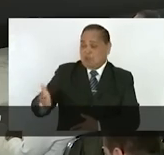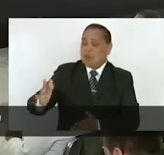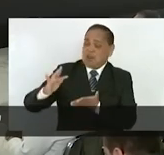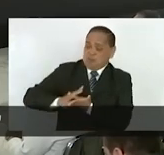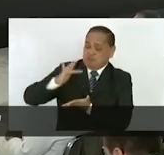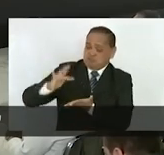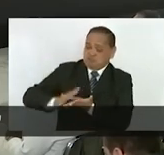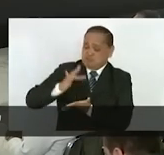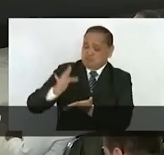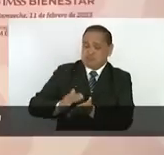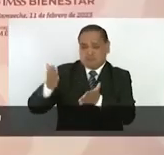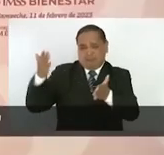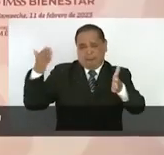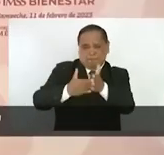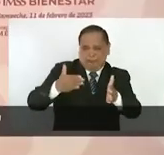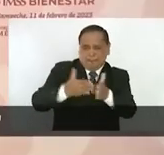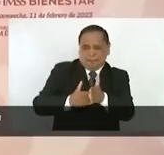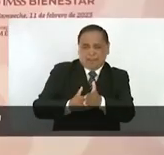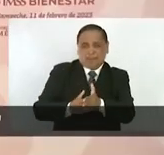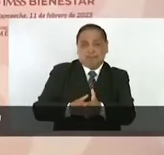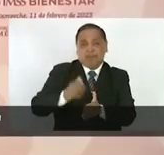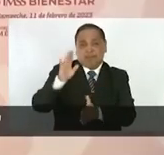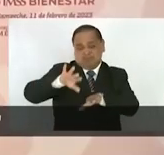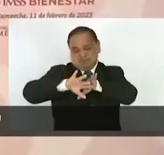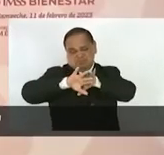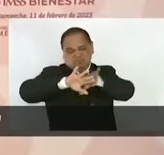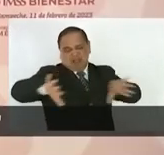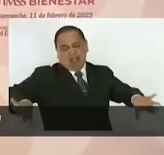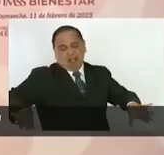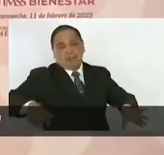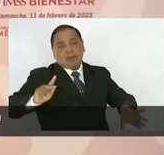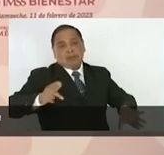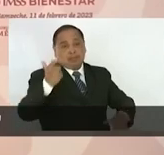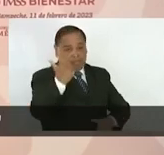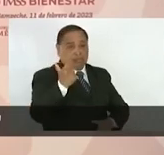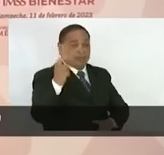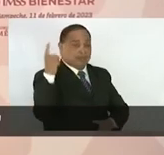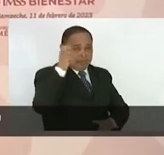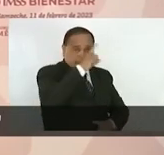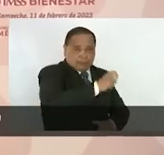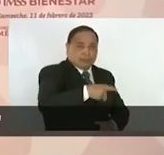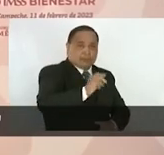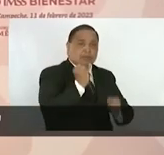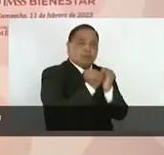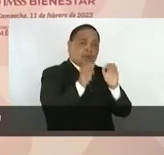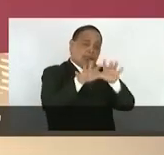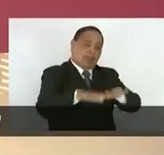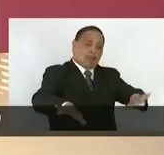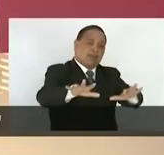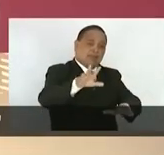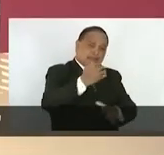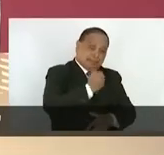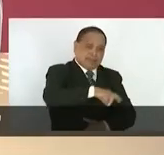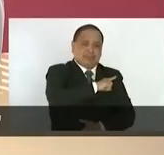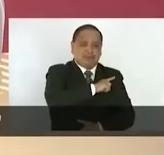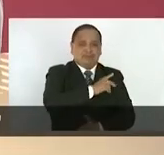seis meses son importantes todavía lleva poco tiempo lleva menos de